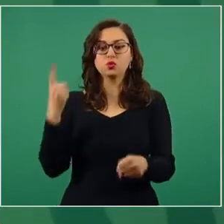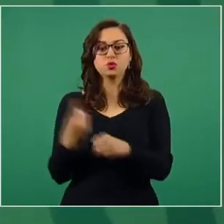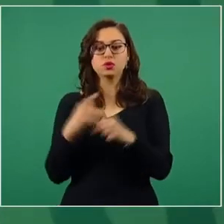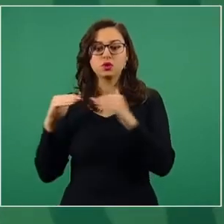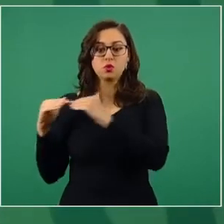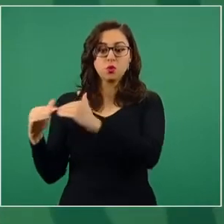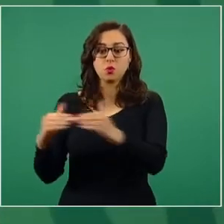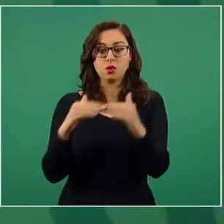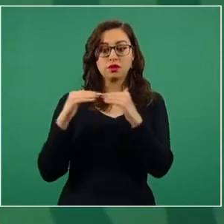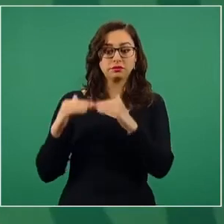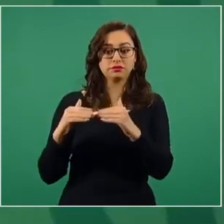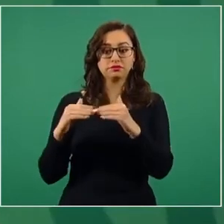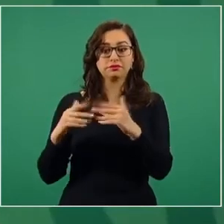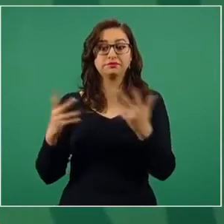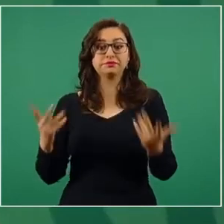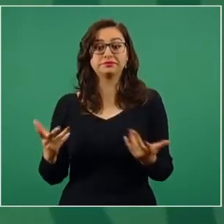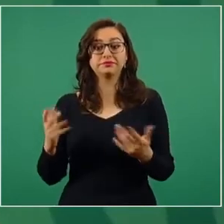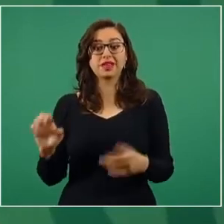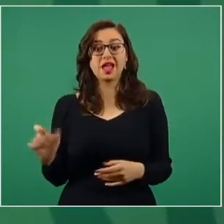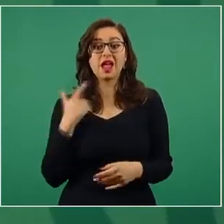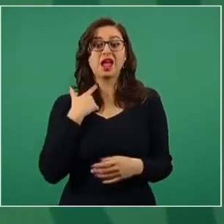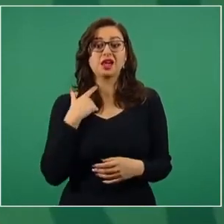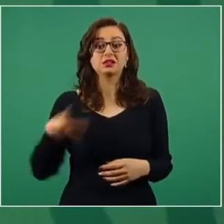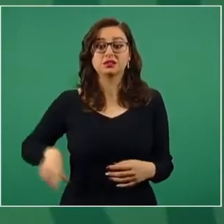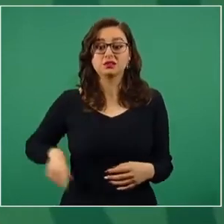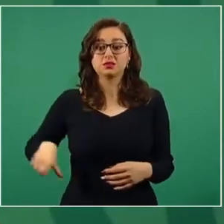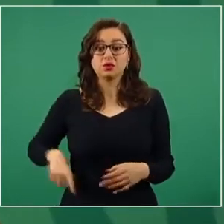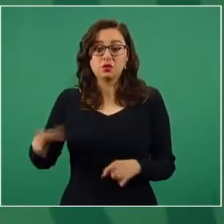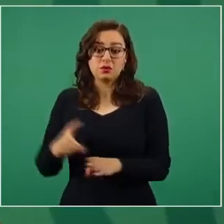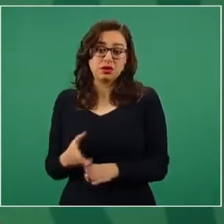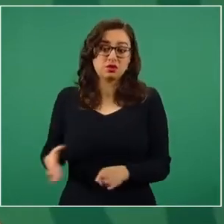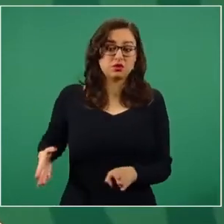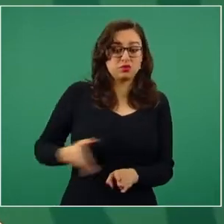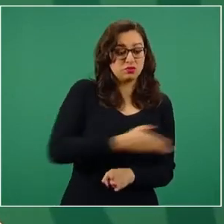periodo neoliberal se interrumpió